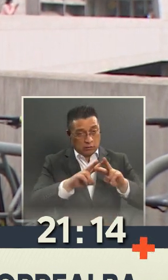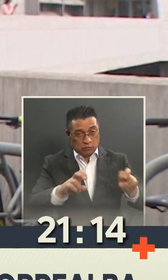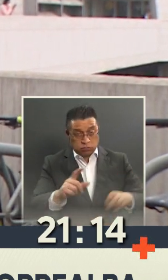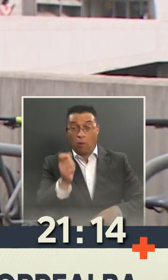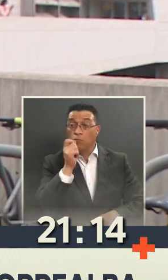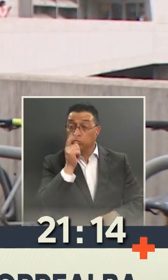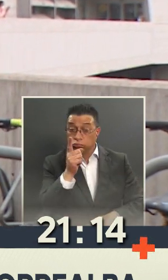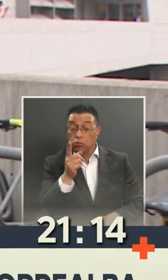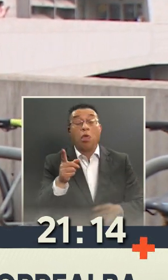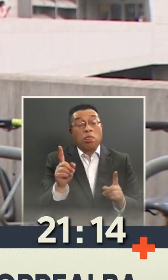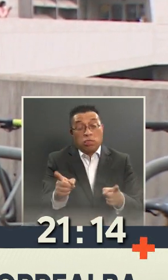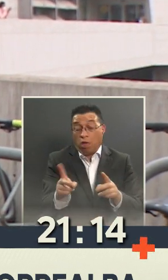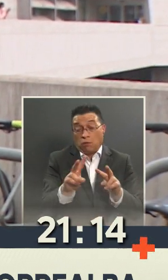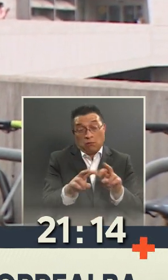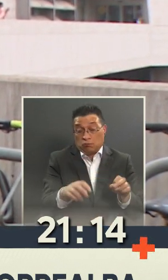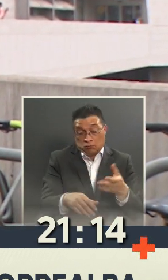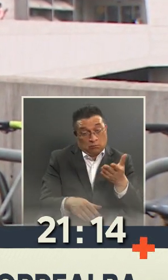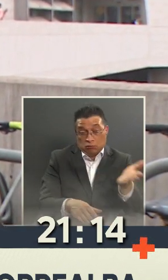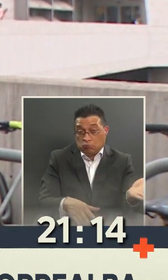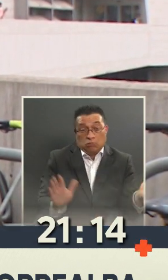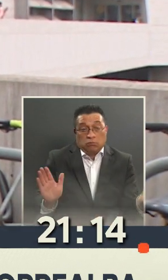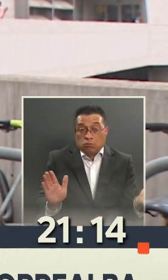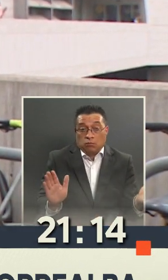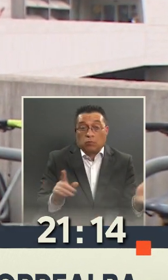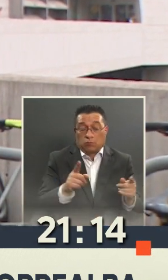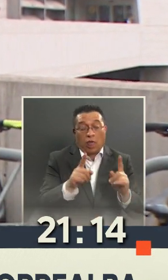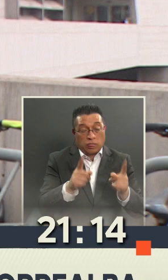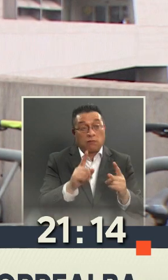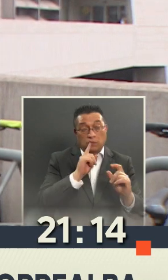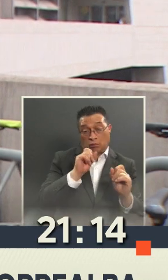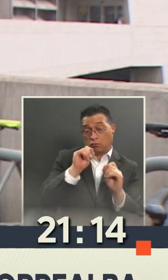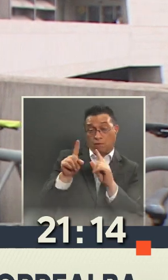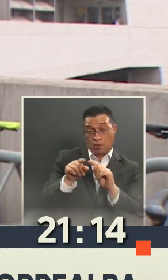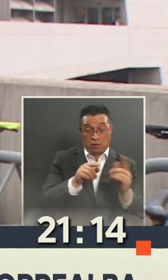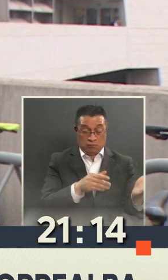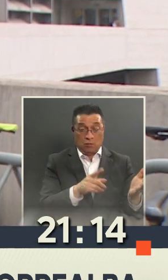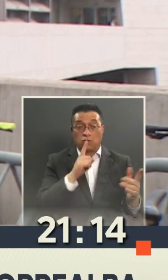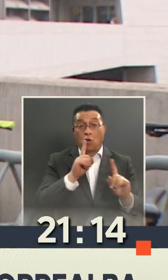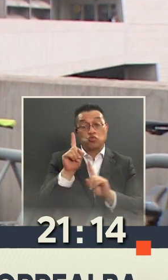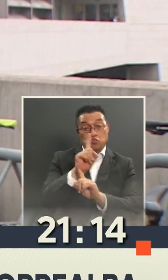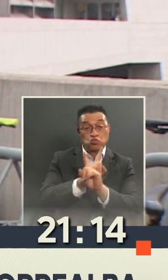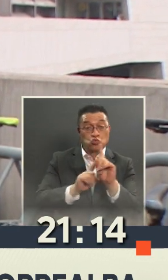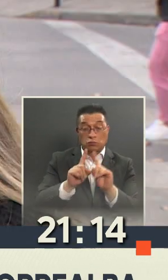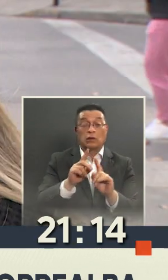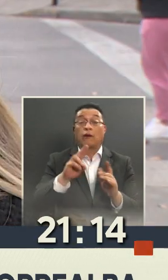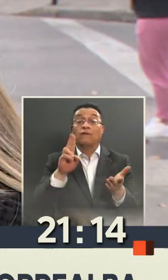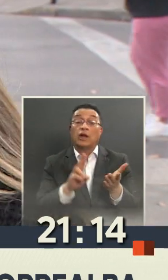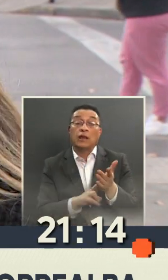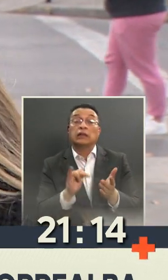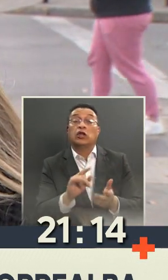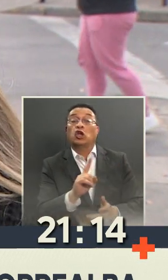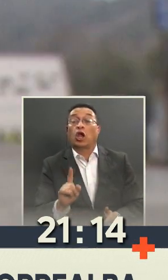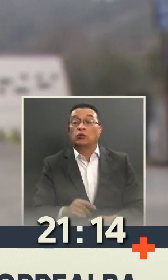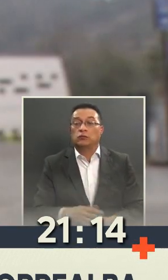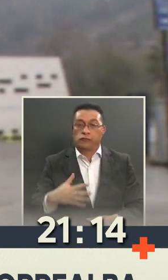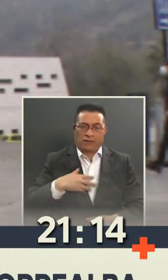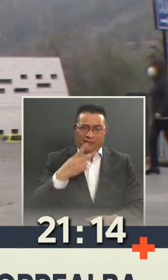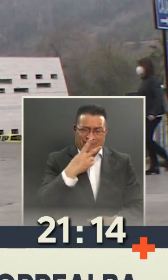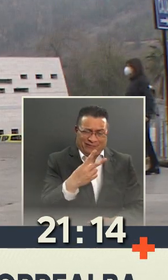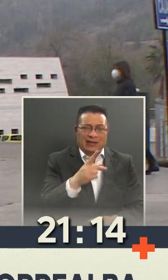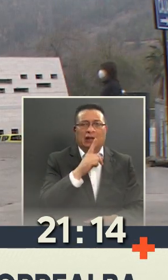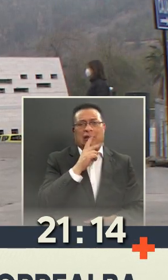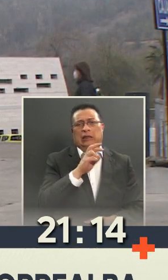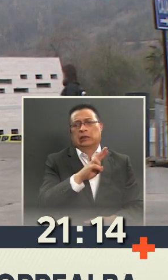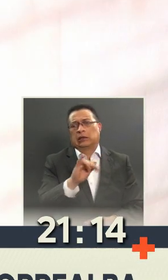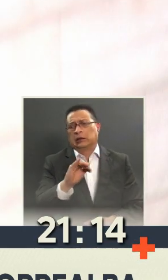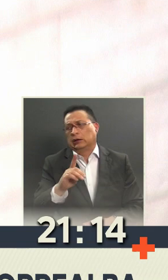al respecto, por lo menos él tendrá que defenderse para justificar si fue cierto o no. Yo lo encuentro terrible. Una de las